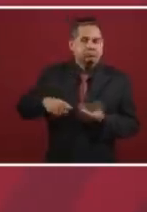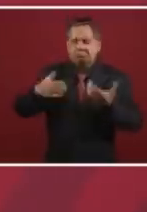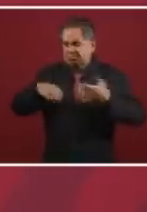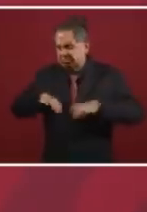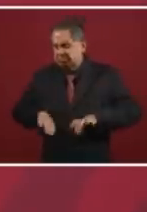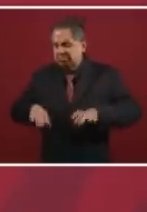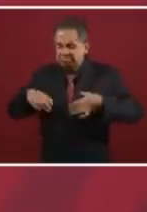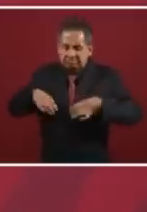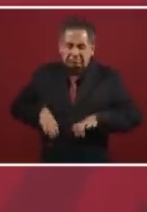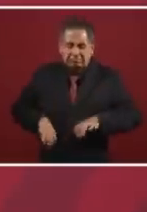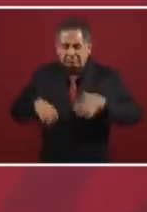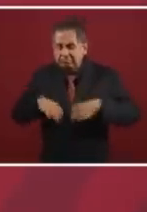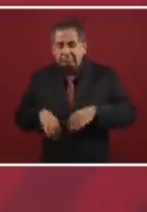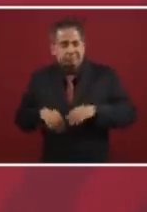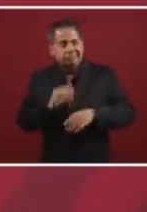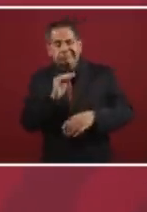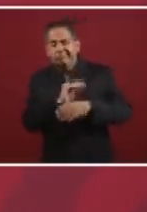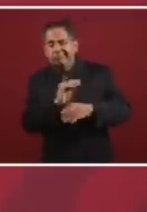al pueblo